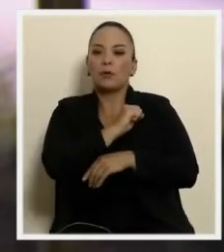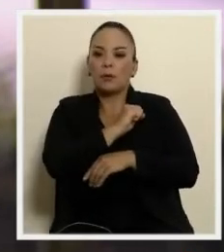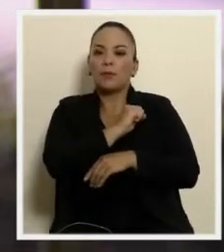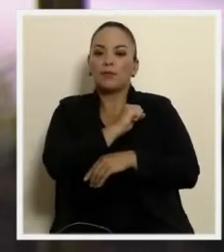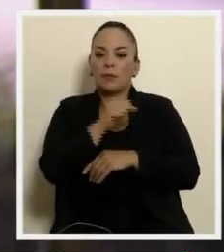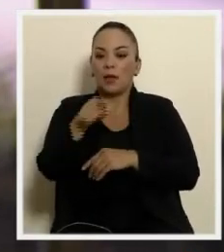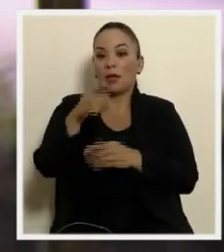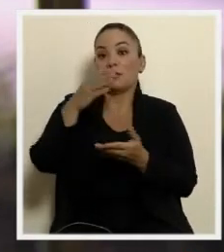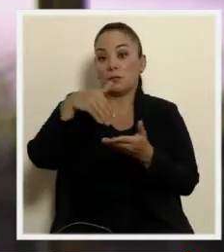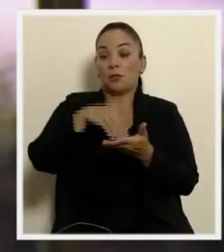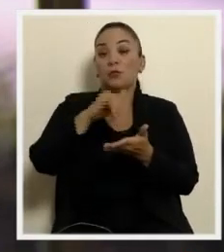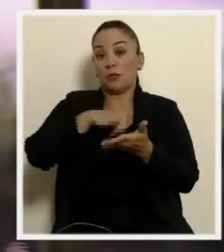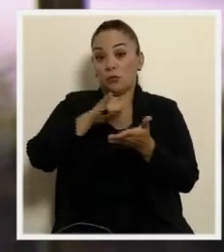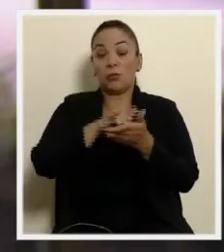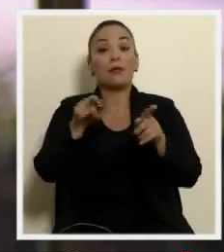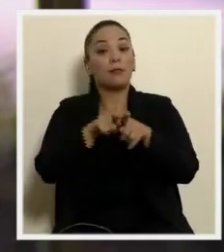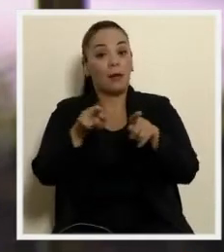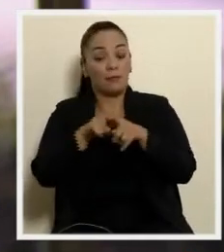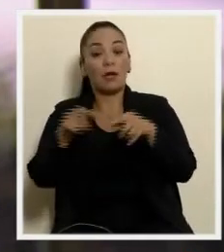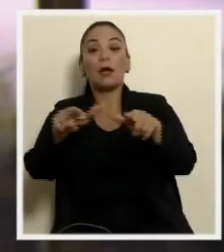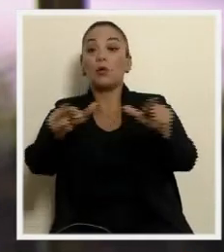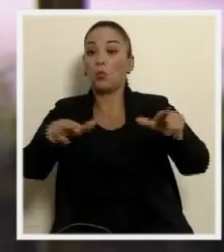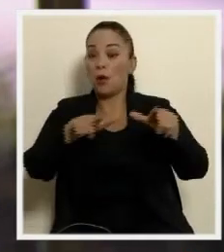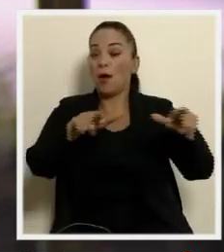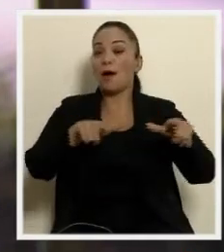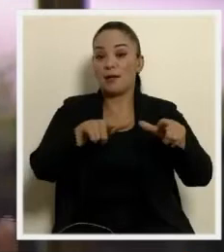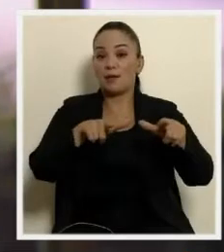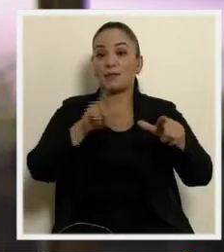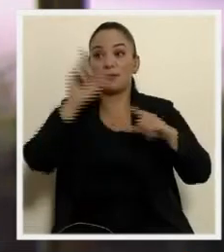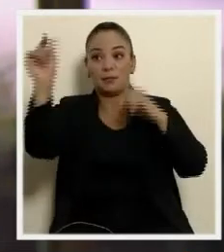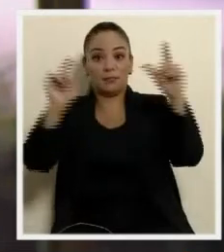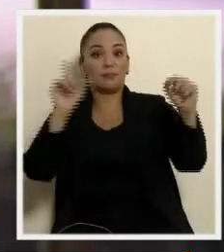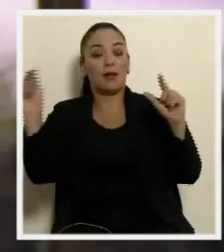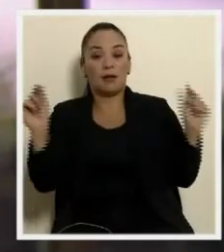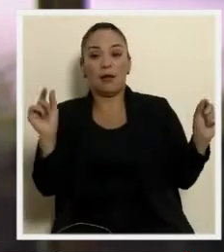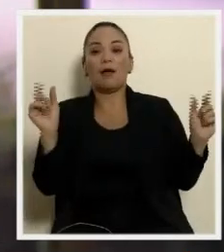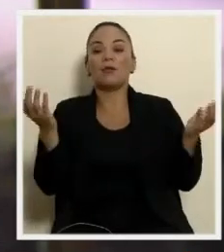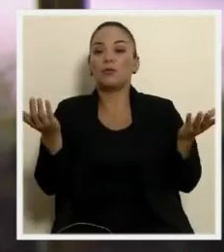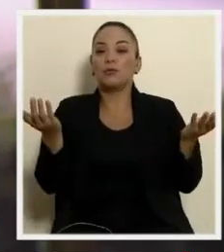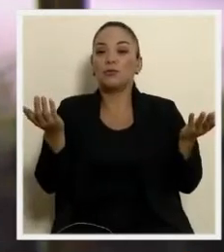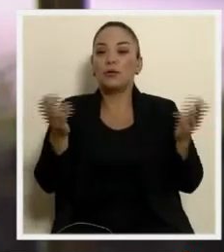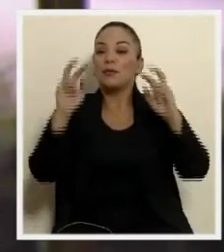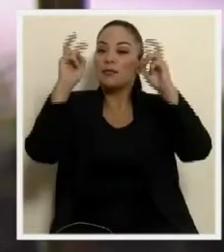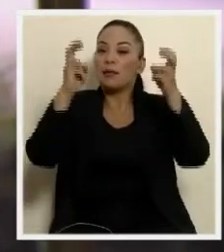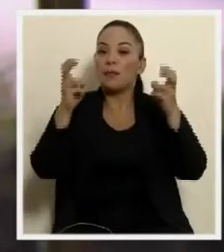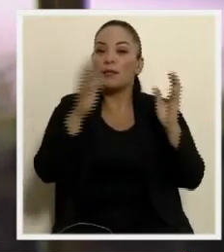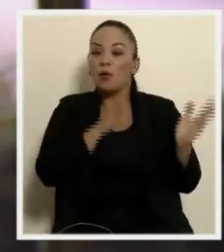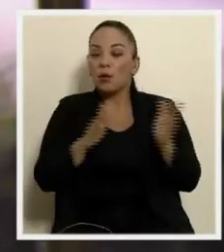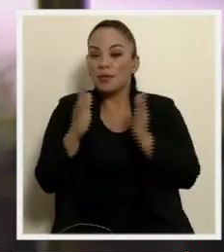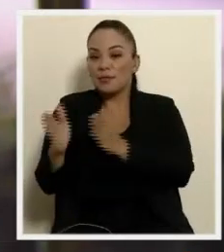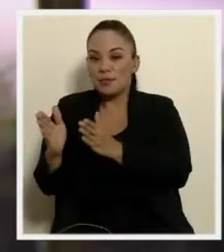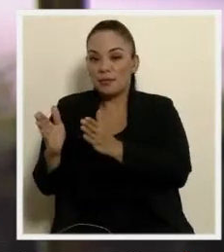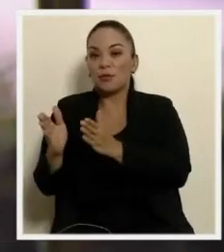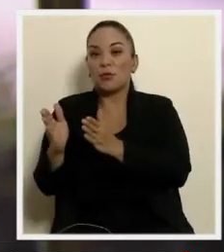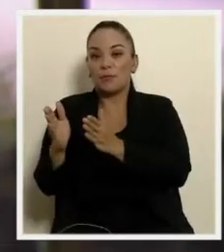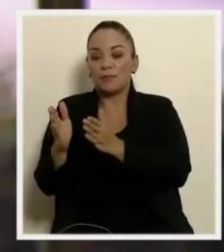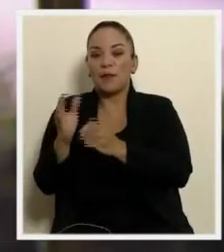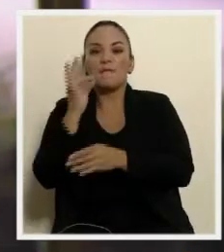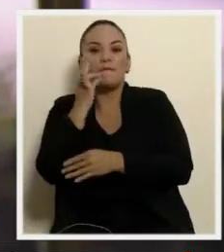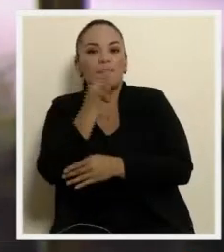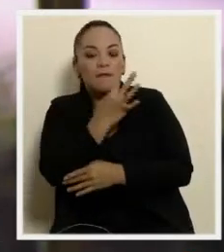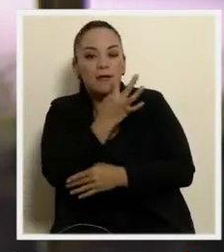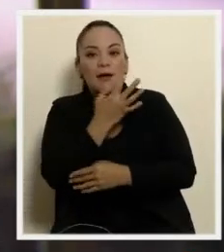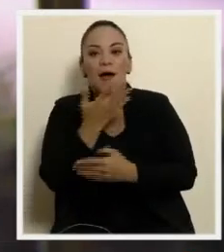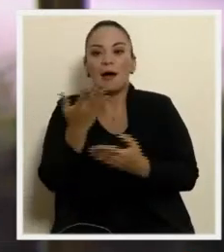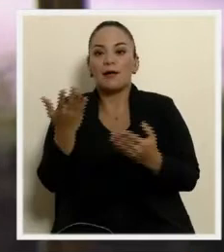en la capital como en zonas fuera de la capital en cuanto a la organización, incluso en fincas,